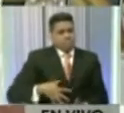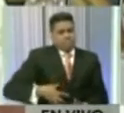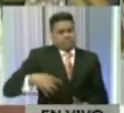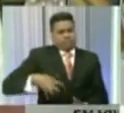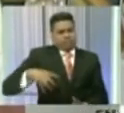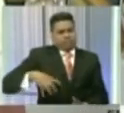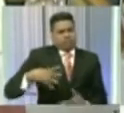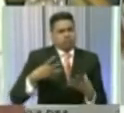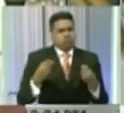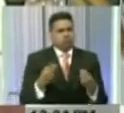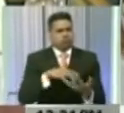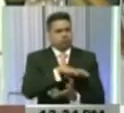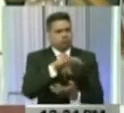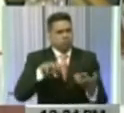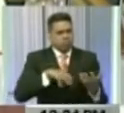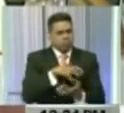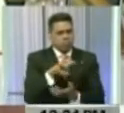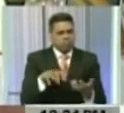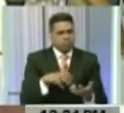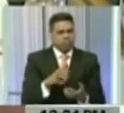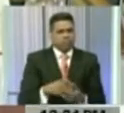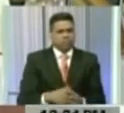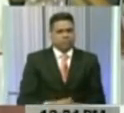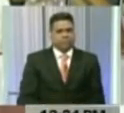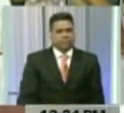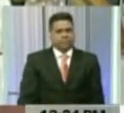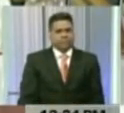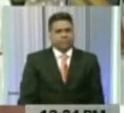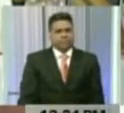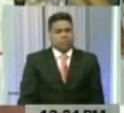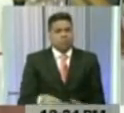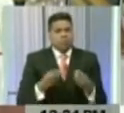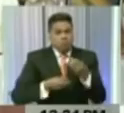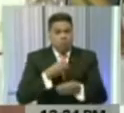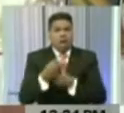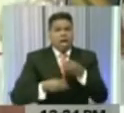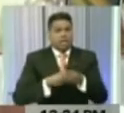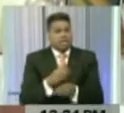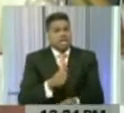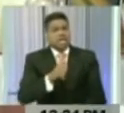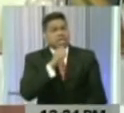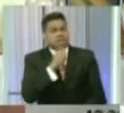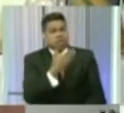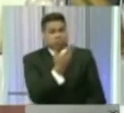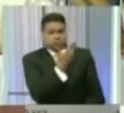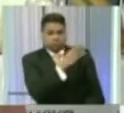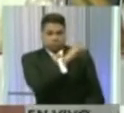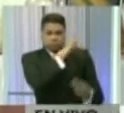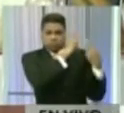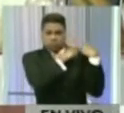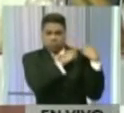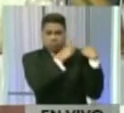generas un tremendo problema. Y eso lo pueden hacer quienes son los dueños de las empresas.